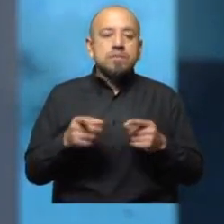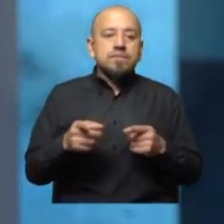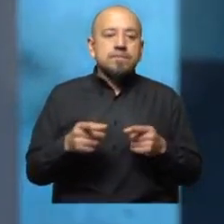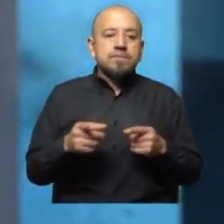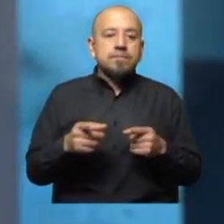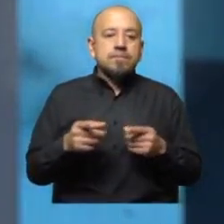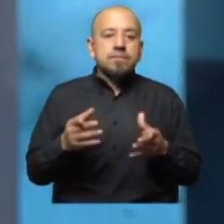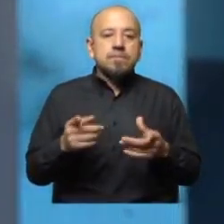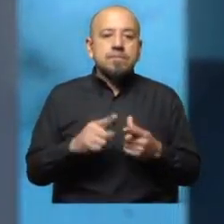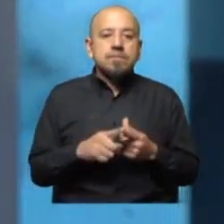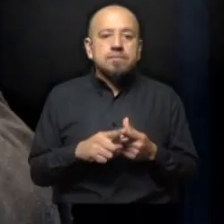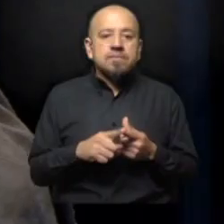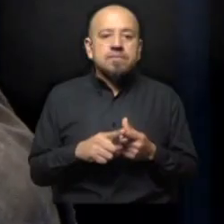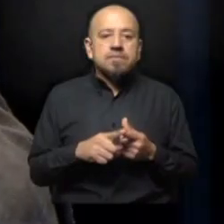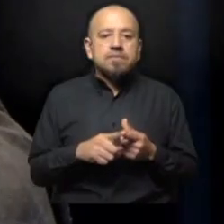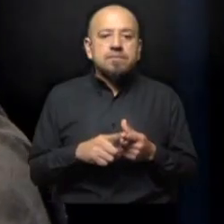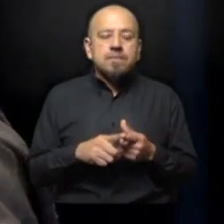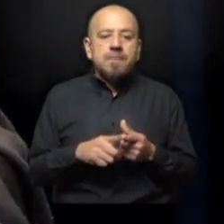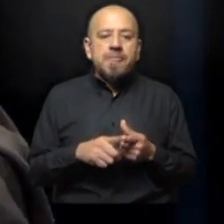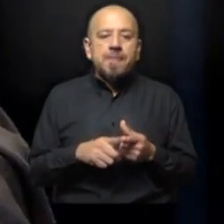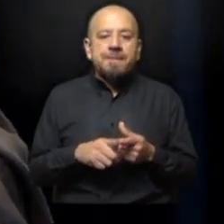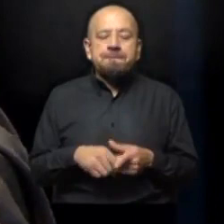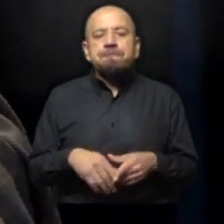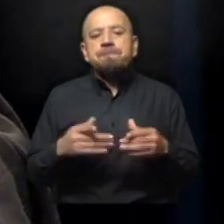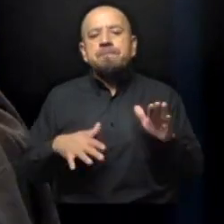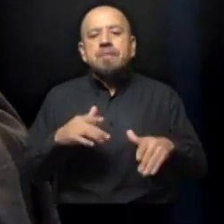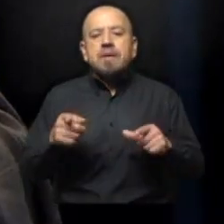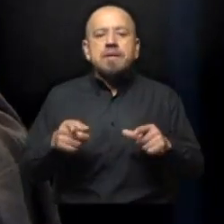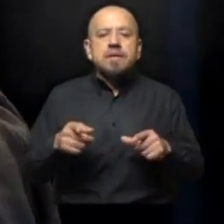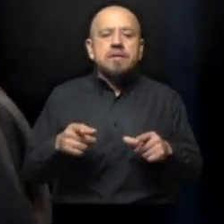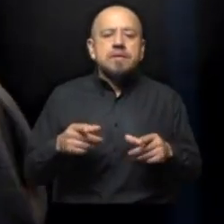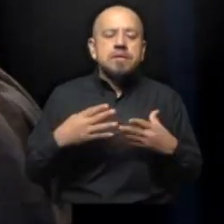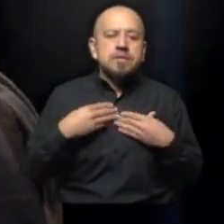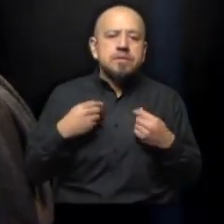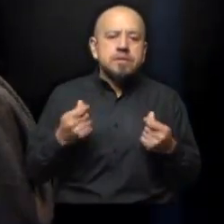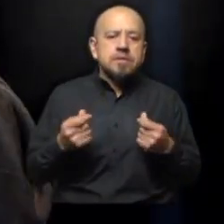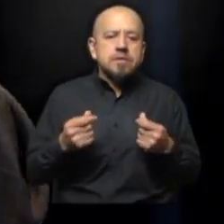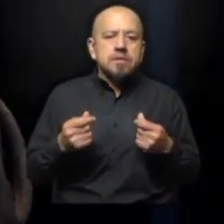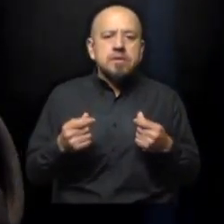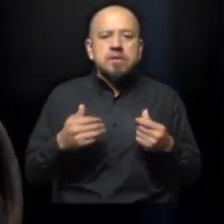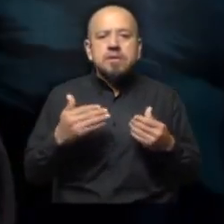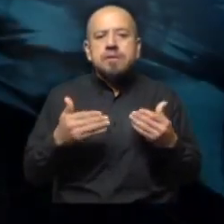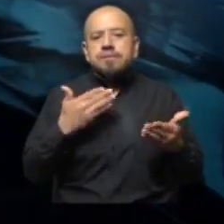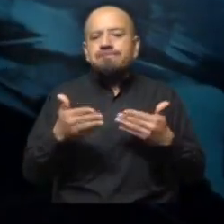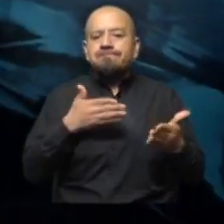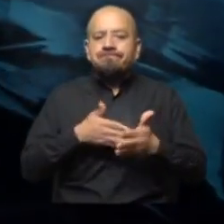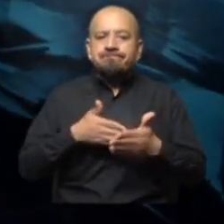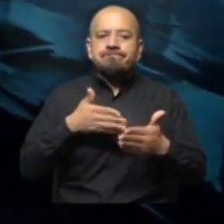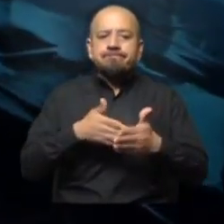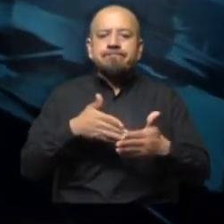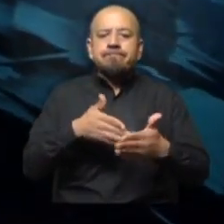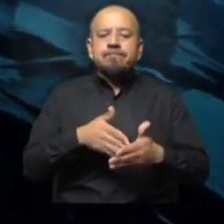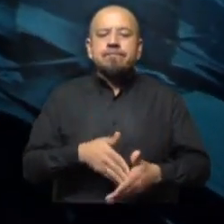así que bueno pasa eso de que en un momento de mediados sentís que no avanzas que te quedas que